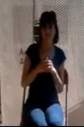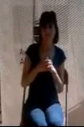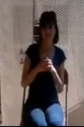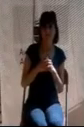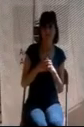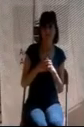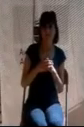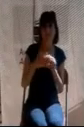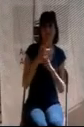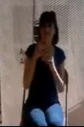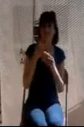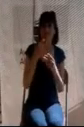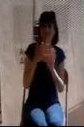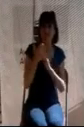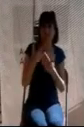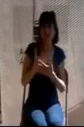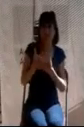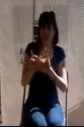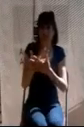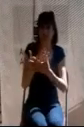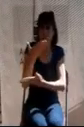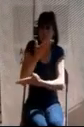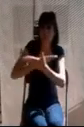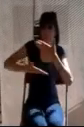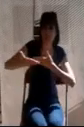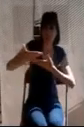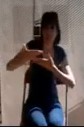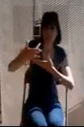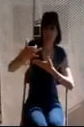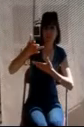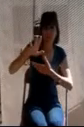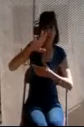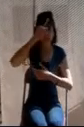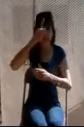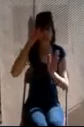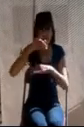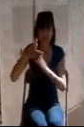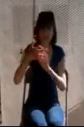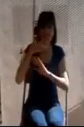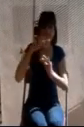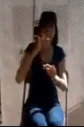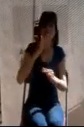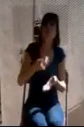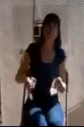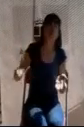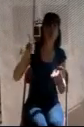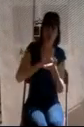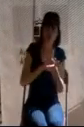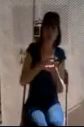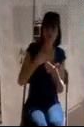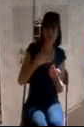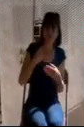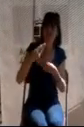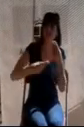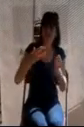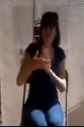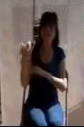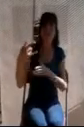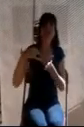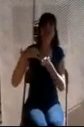¿A cambio de qué esa generosidad? Si no ha habido ni arrepentimiento, no ha habido renuncia, si están diciendo que van a volver a delinquir. Es